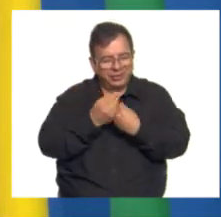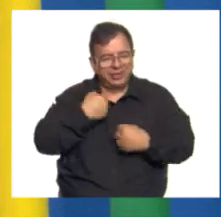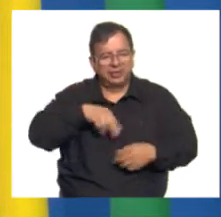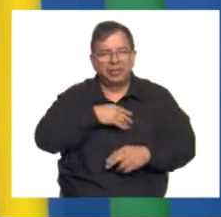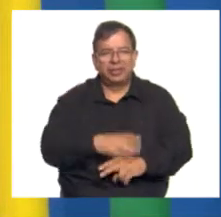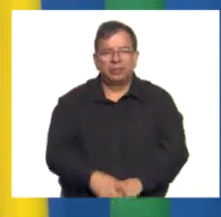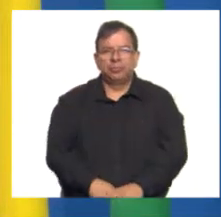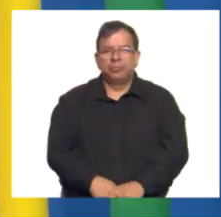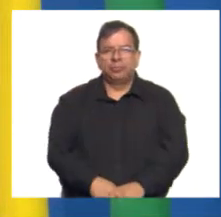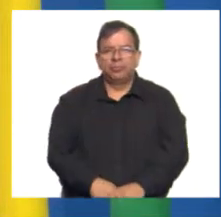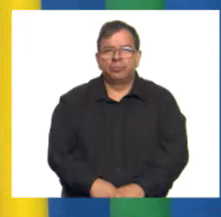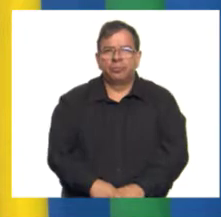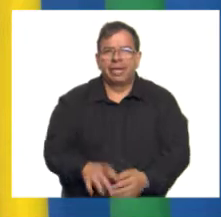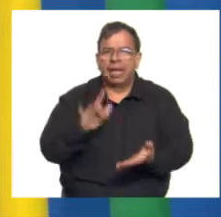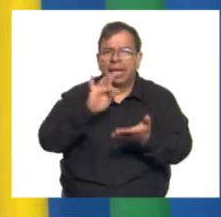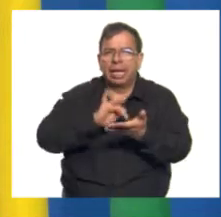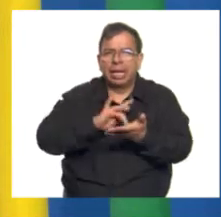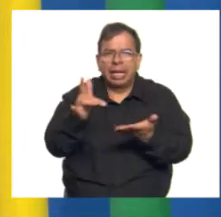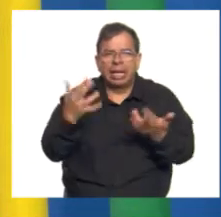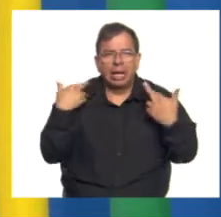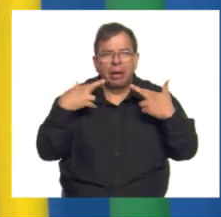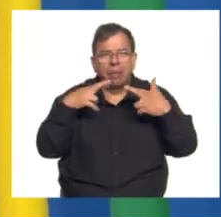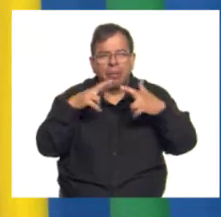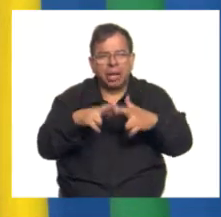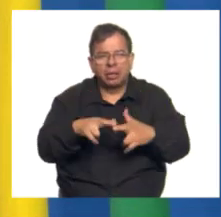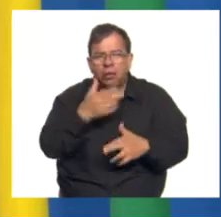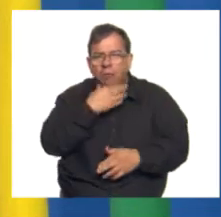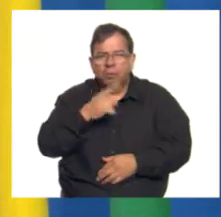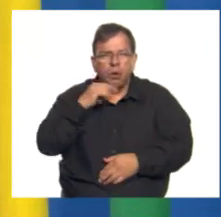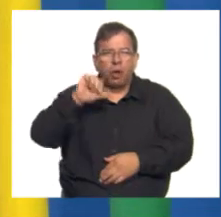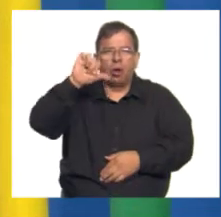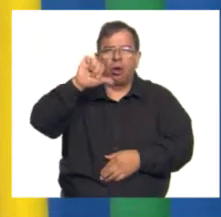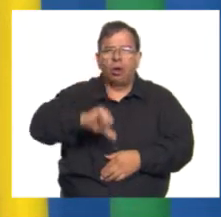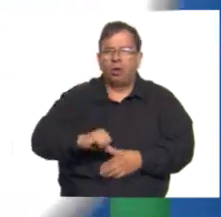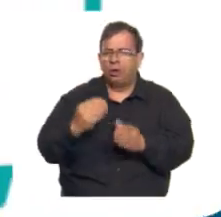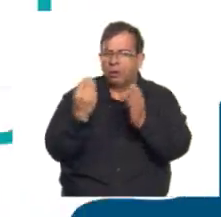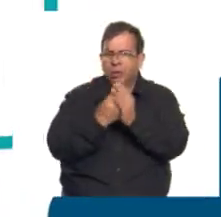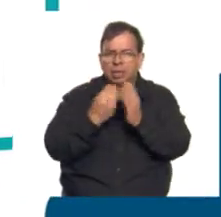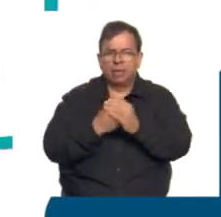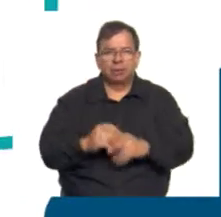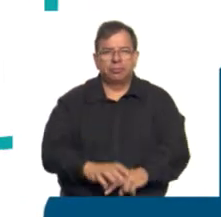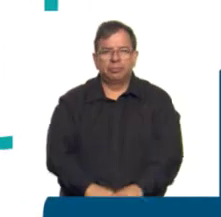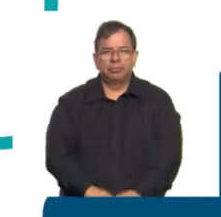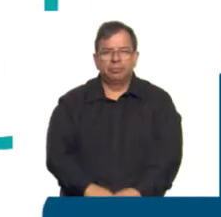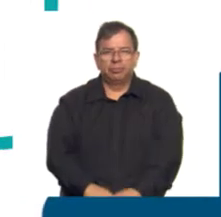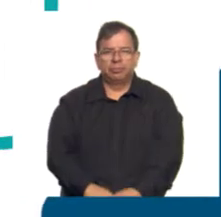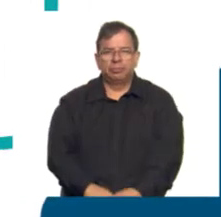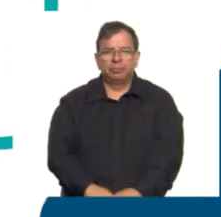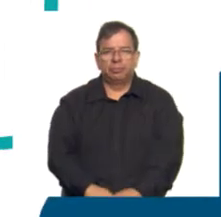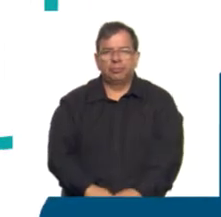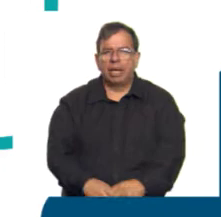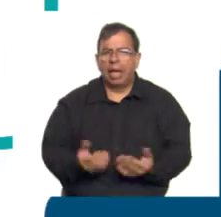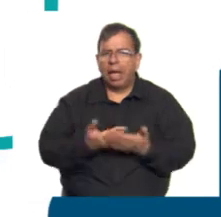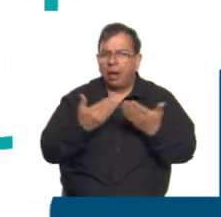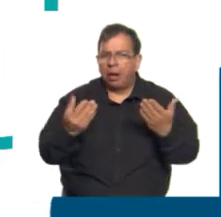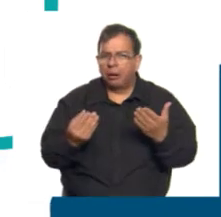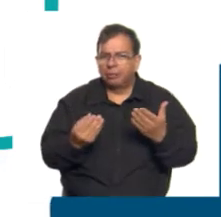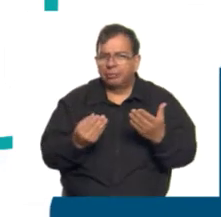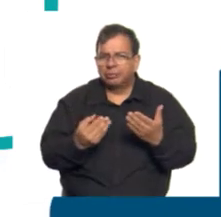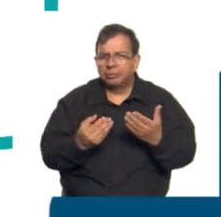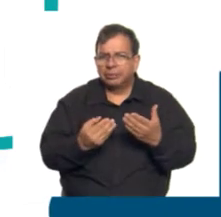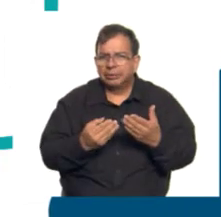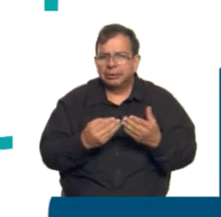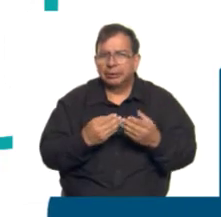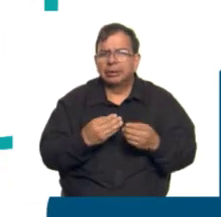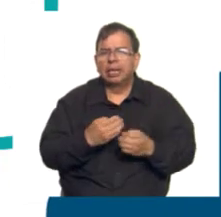nosotras. Le damos las gracias a las maestras y los maestros que el día de hoy nos dieron clase. A continuación,